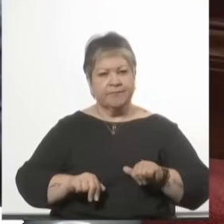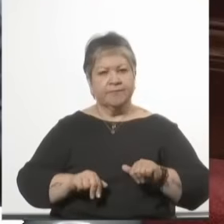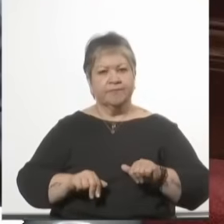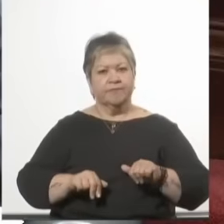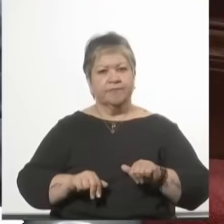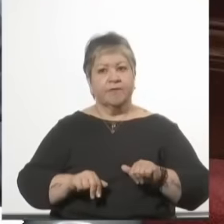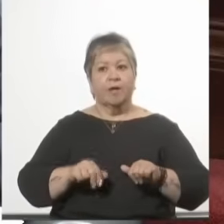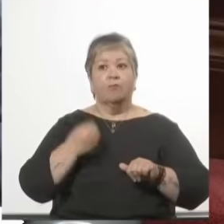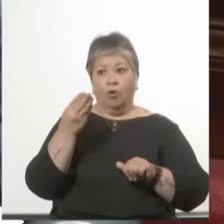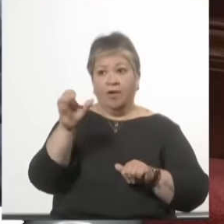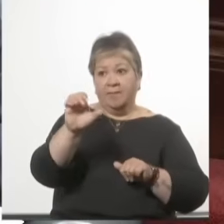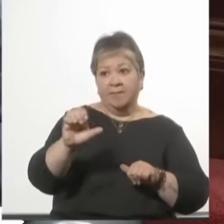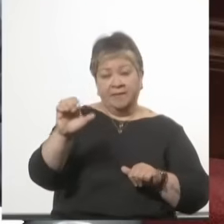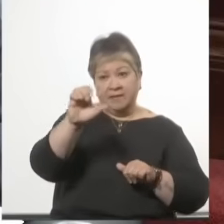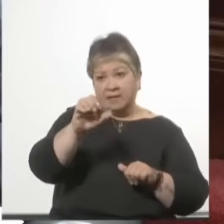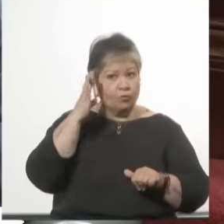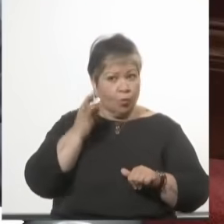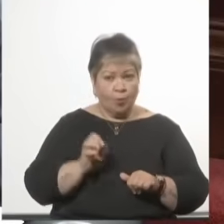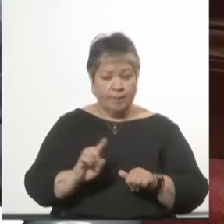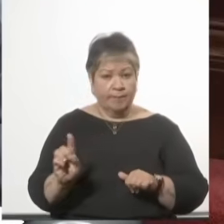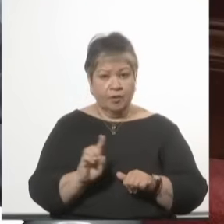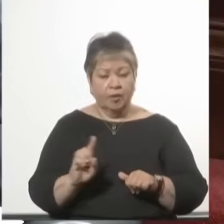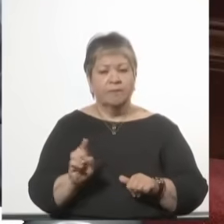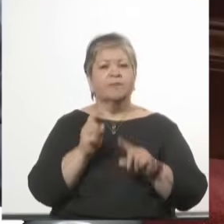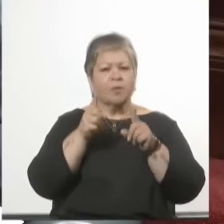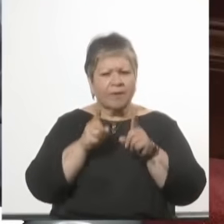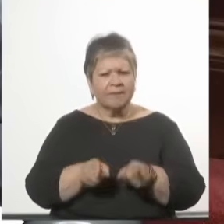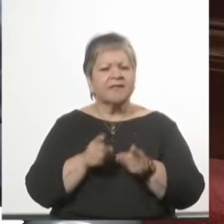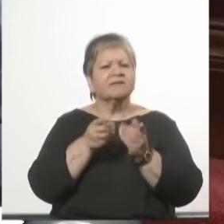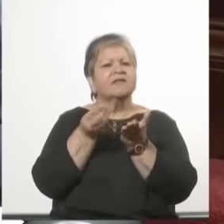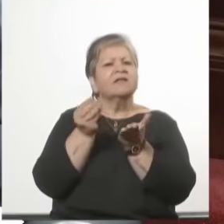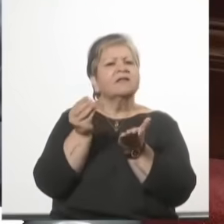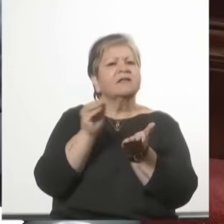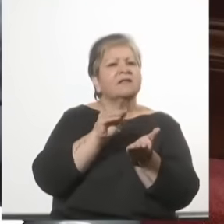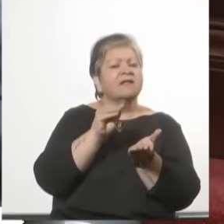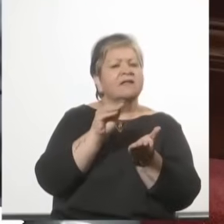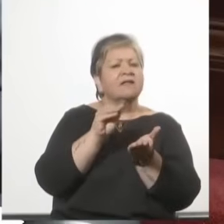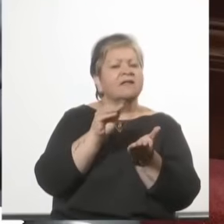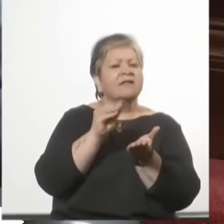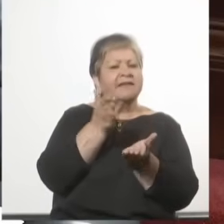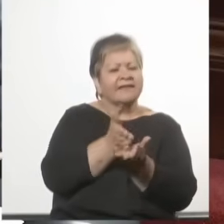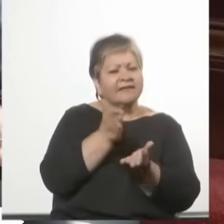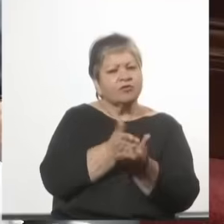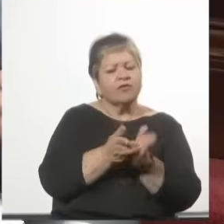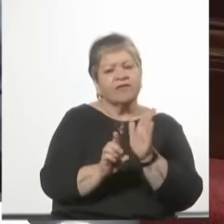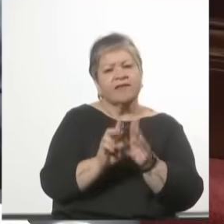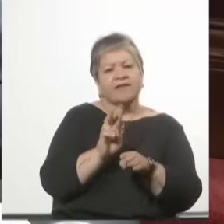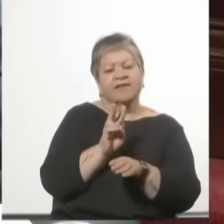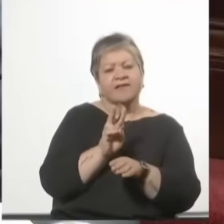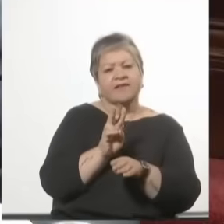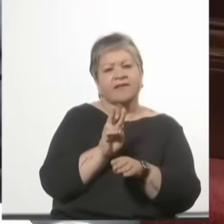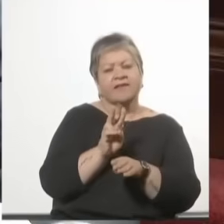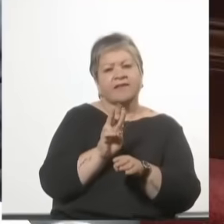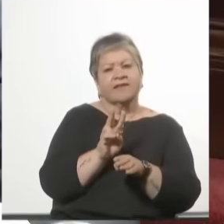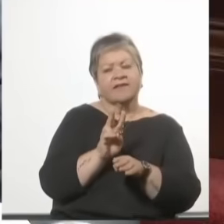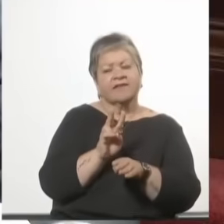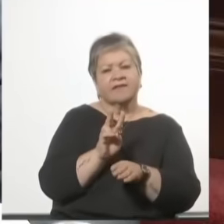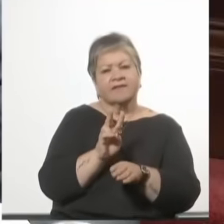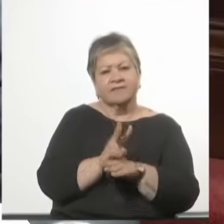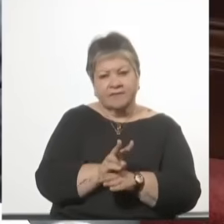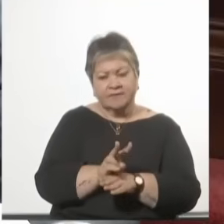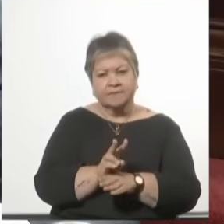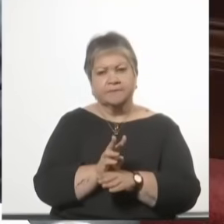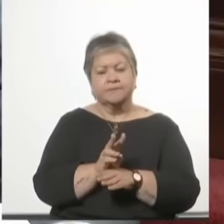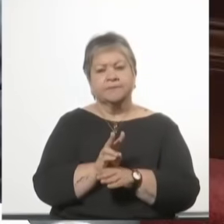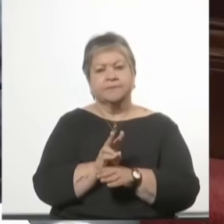desde luego, previamente observar el derecho de defensa y todas las garantías procedimentales de la contraparte. Corresponde tener presente